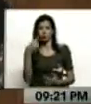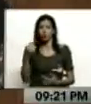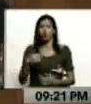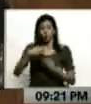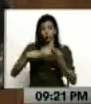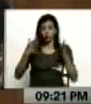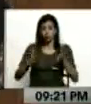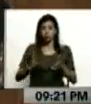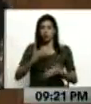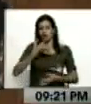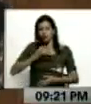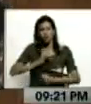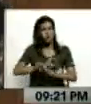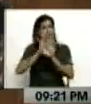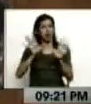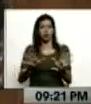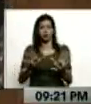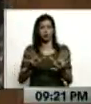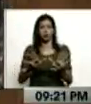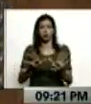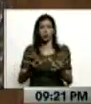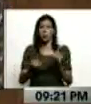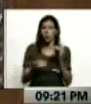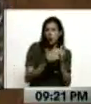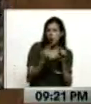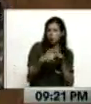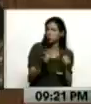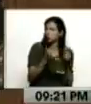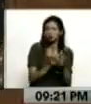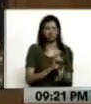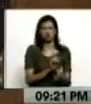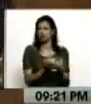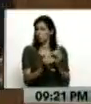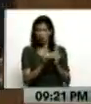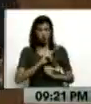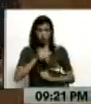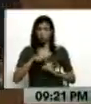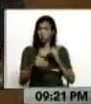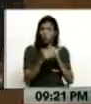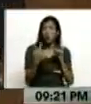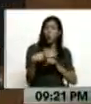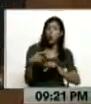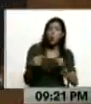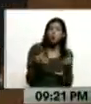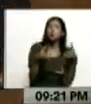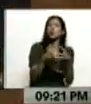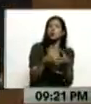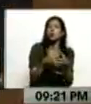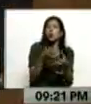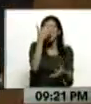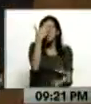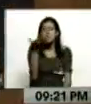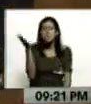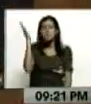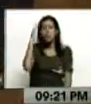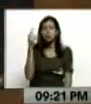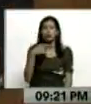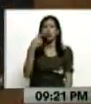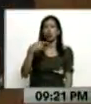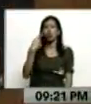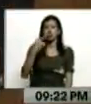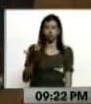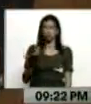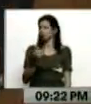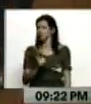revolucionarios hablamos con la verdad y no somos como otros sectores de la sociedad cultivadores de